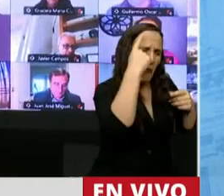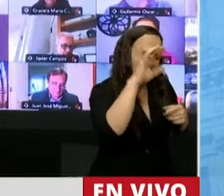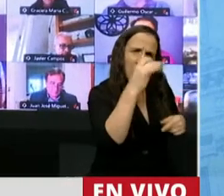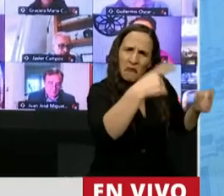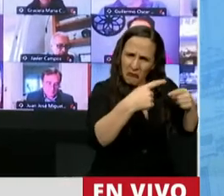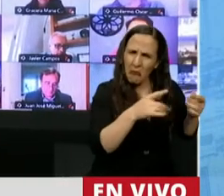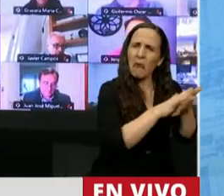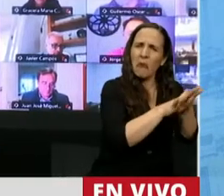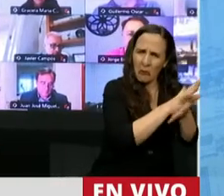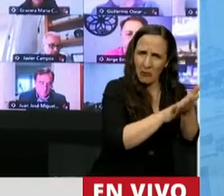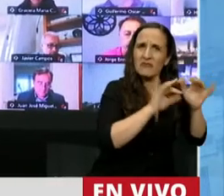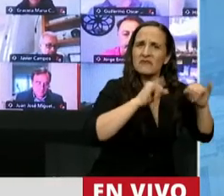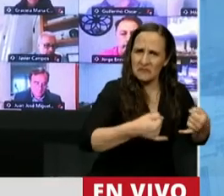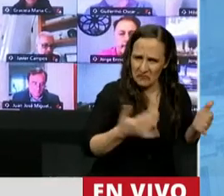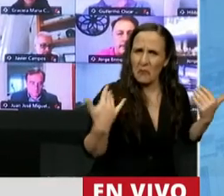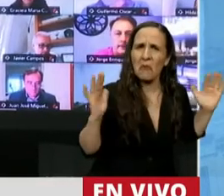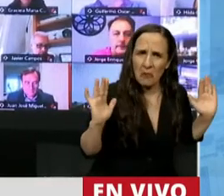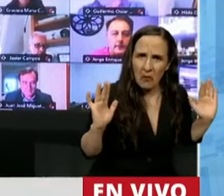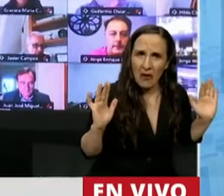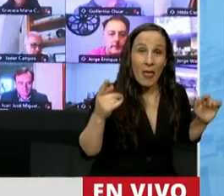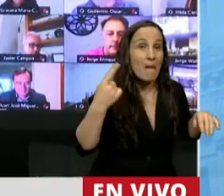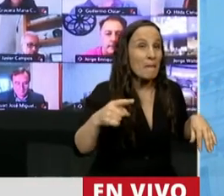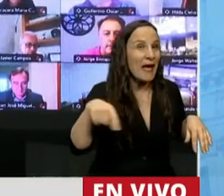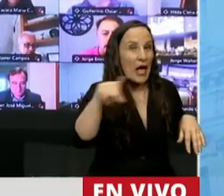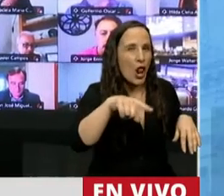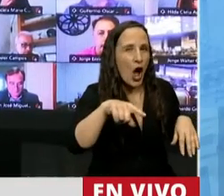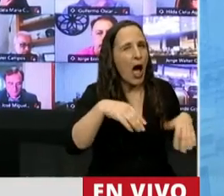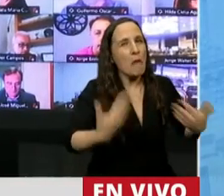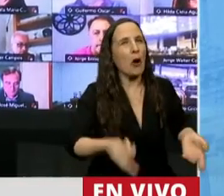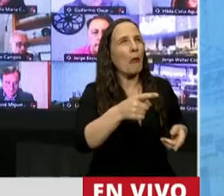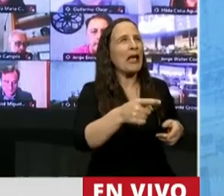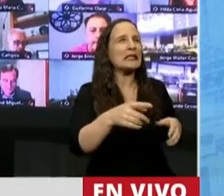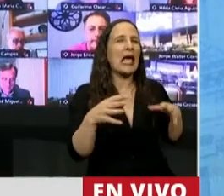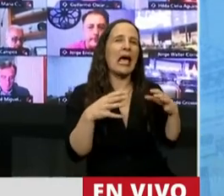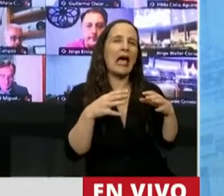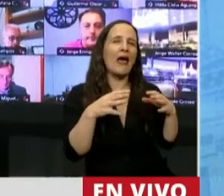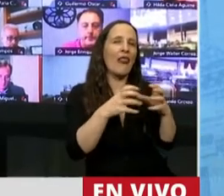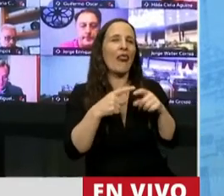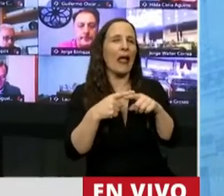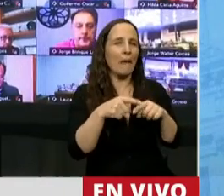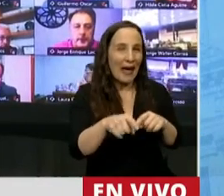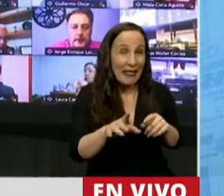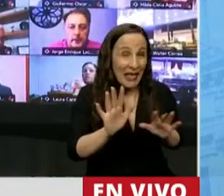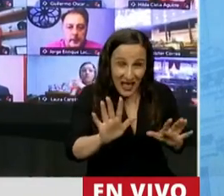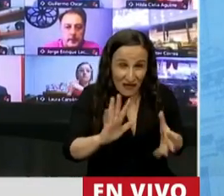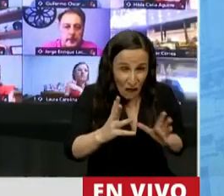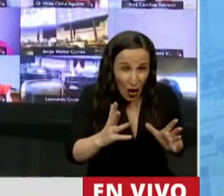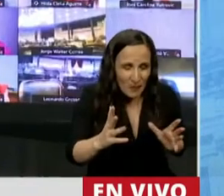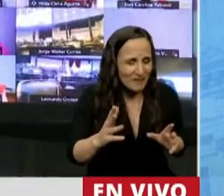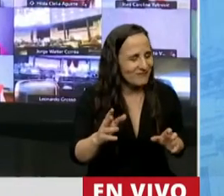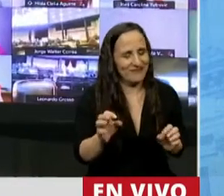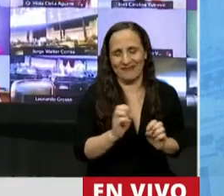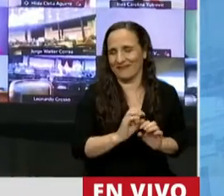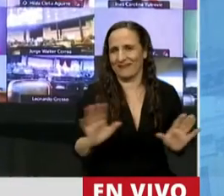diferencias. Pero la forma como nos han metido en este engañoso debate es lamentable y